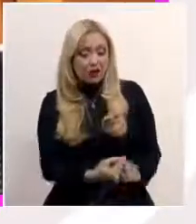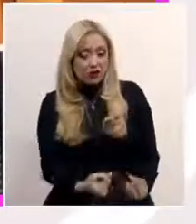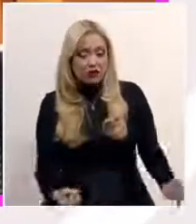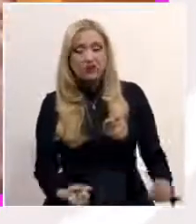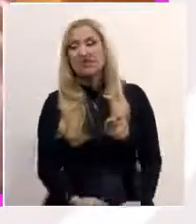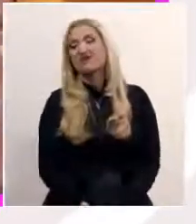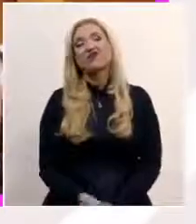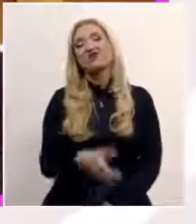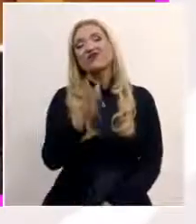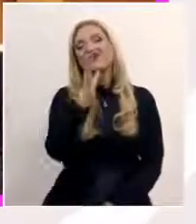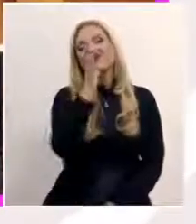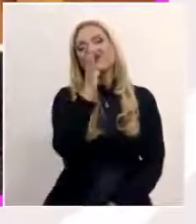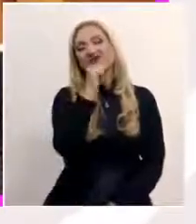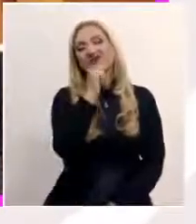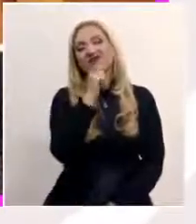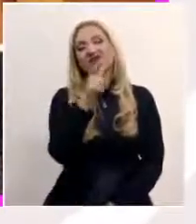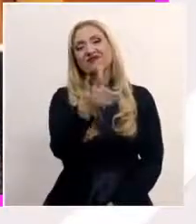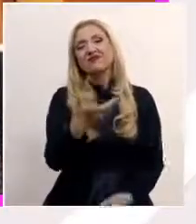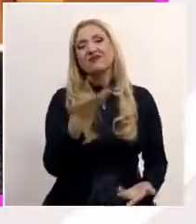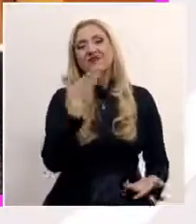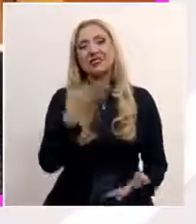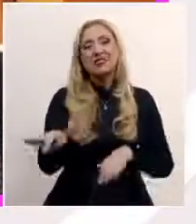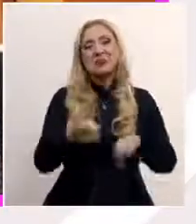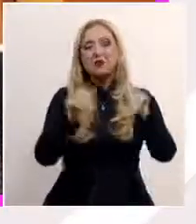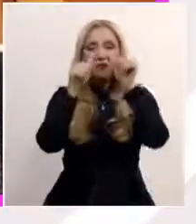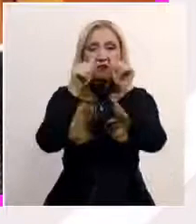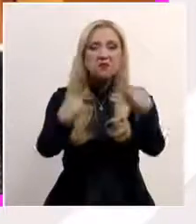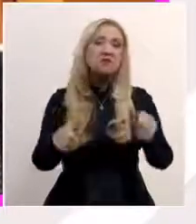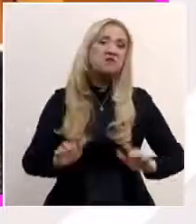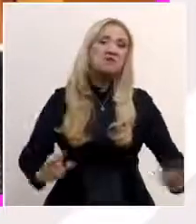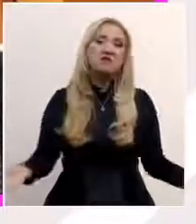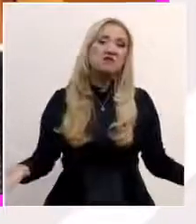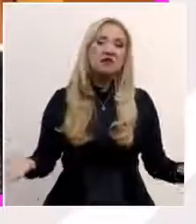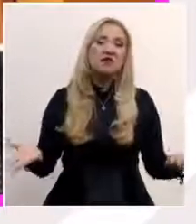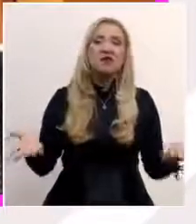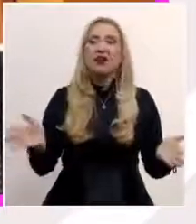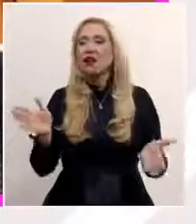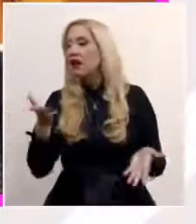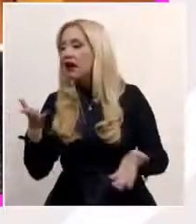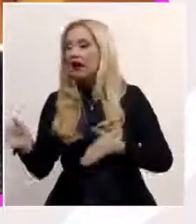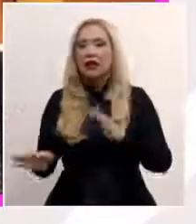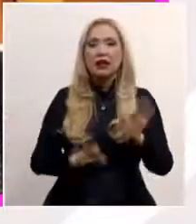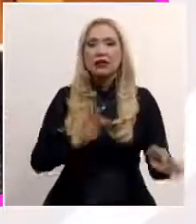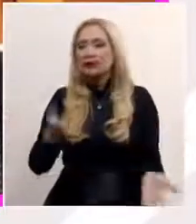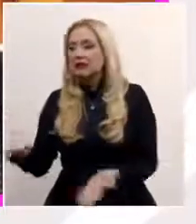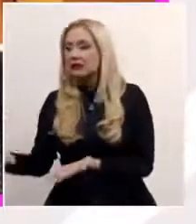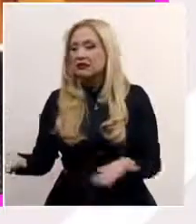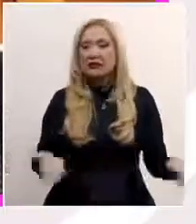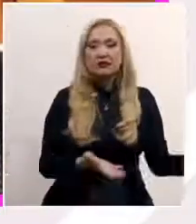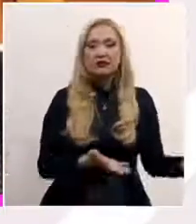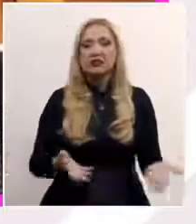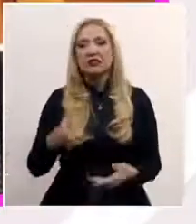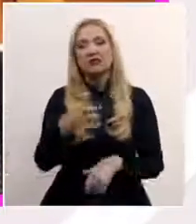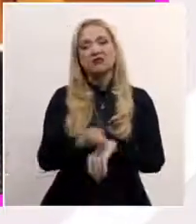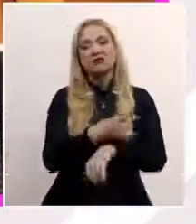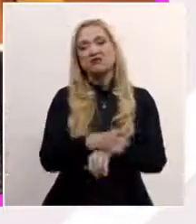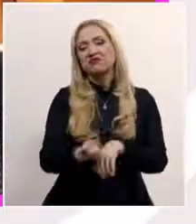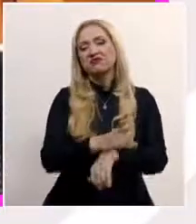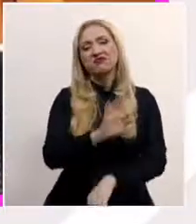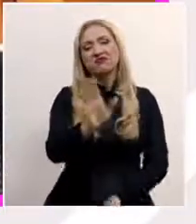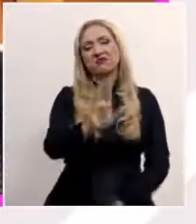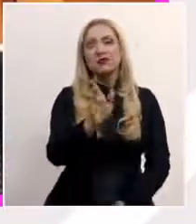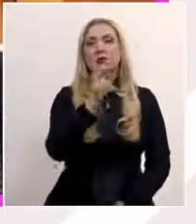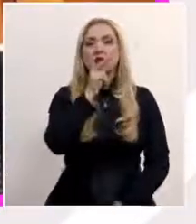podemos rendir de la misma manera que otros empleados o empleadas que no son padres, que no son madres.